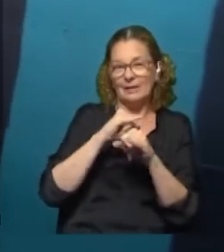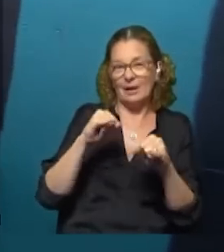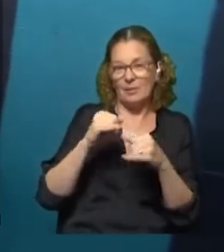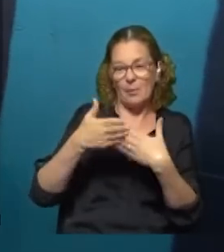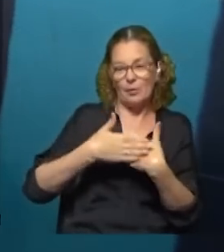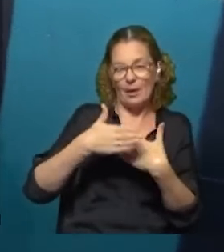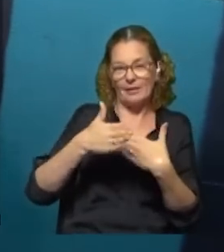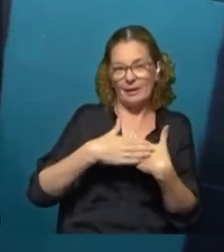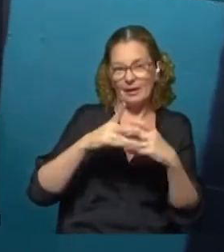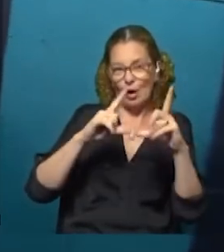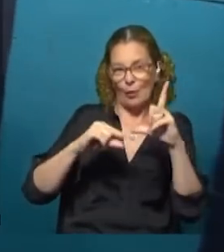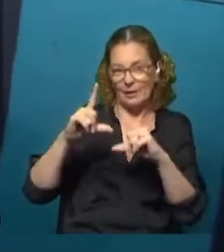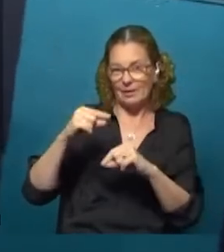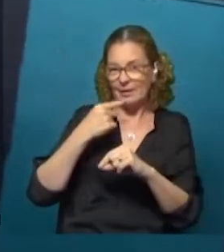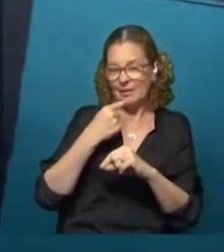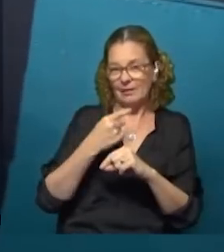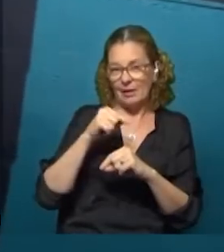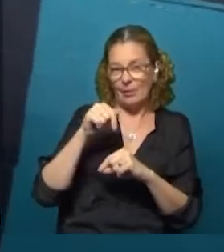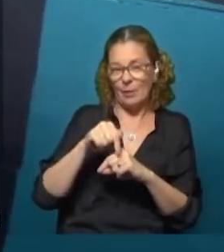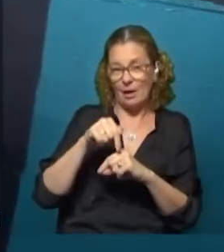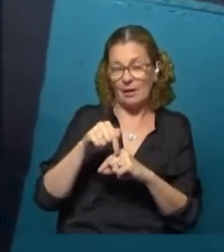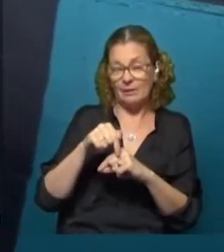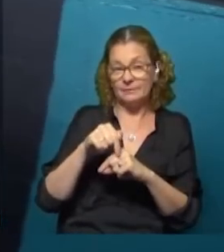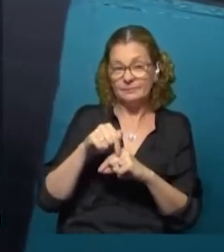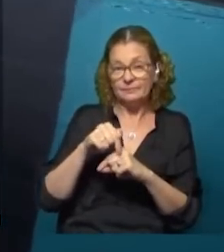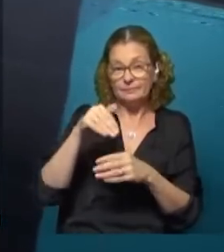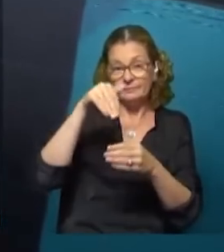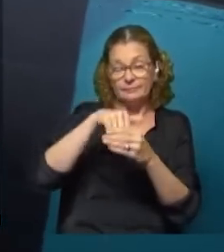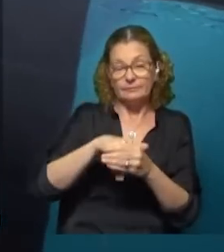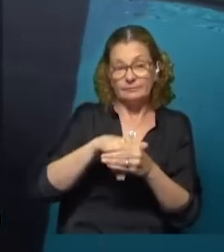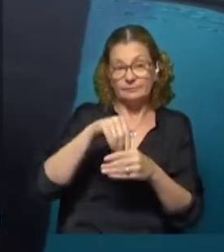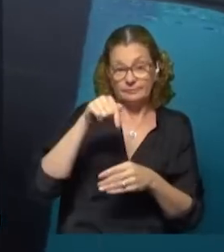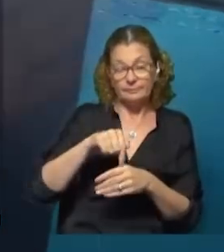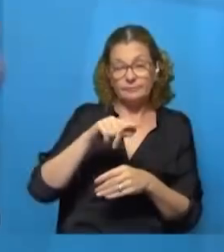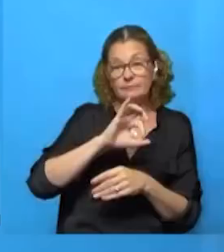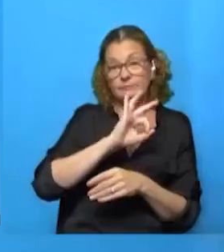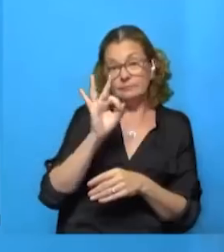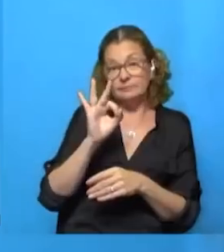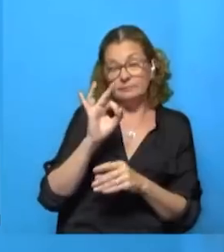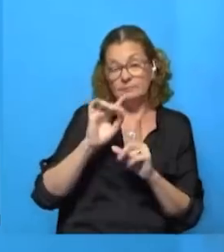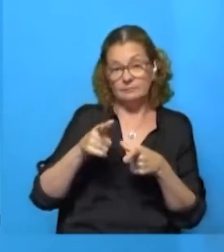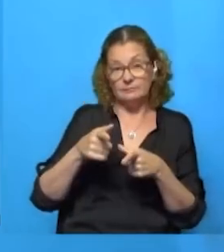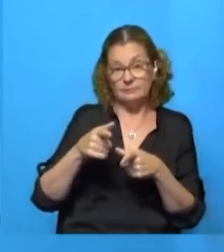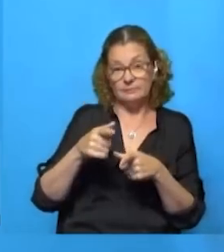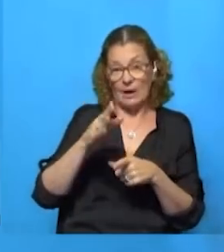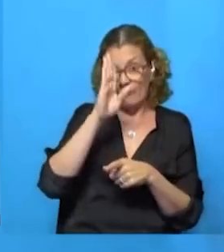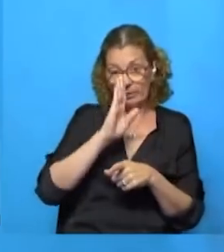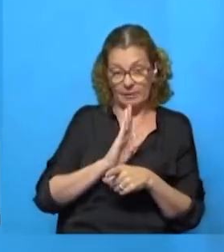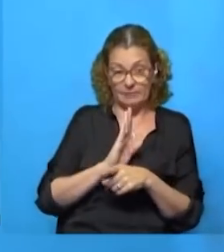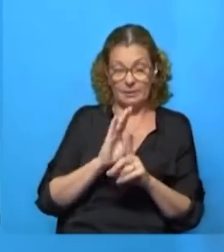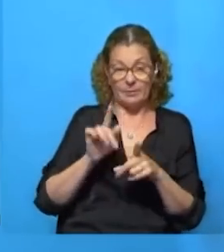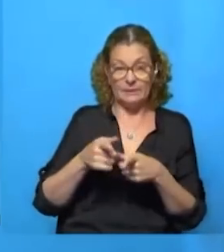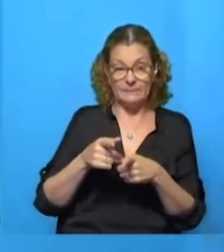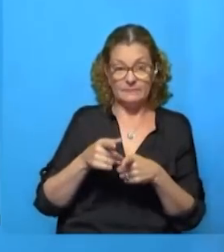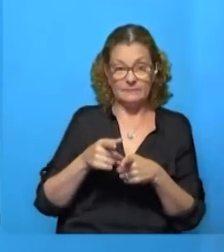más cerca que lo que las encuestas marcan como pasó acá o en el balotaje aquí o como pasó en el caso brasilero